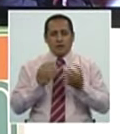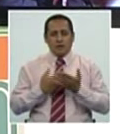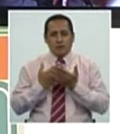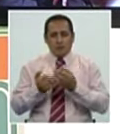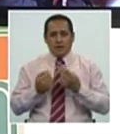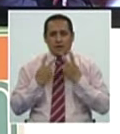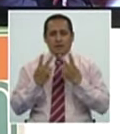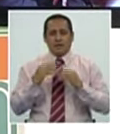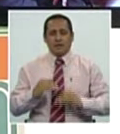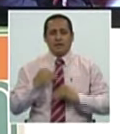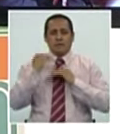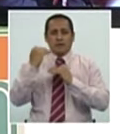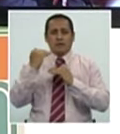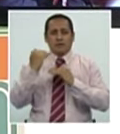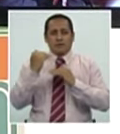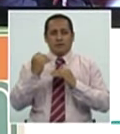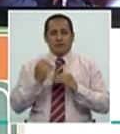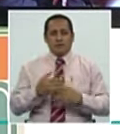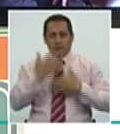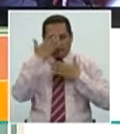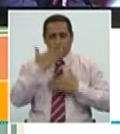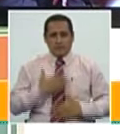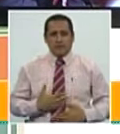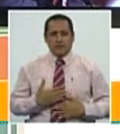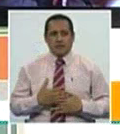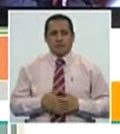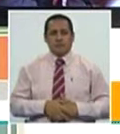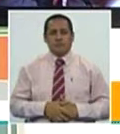que tiene incapacidad física,